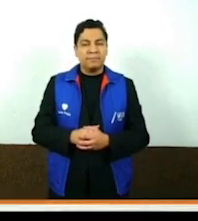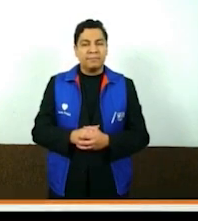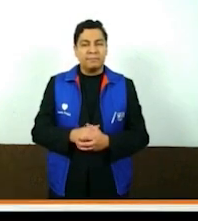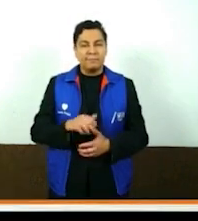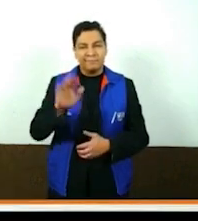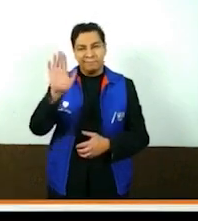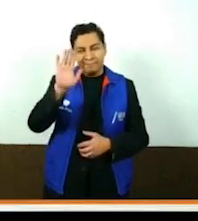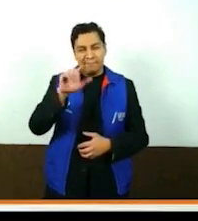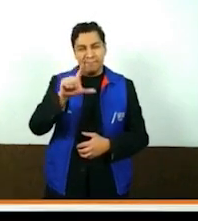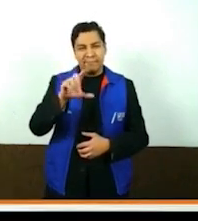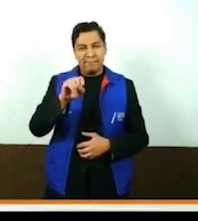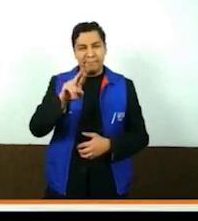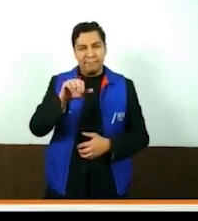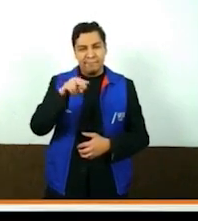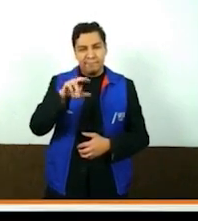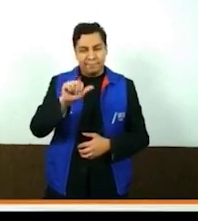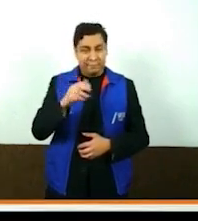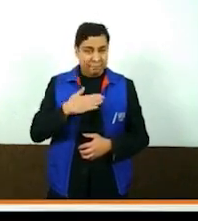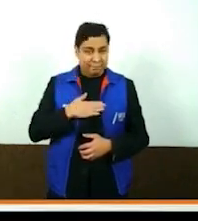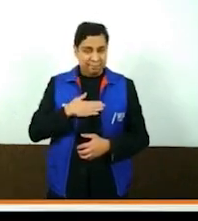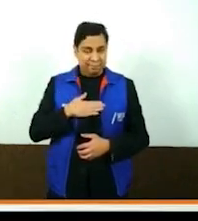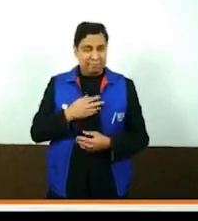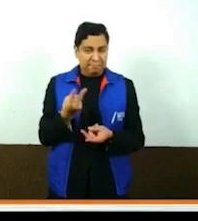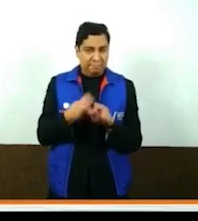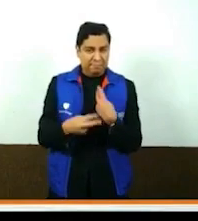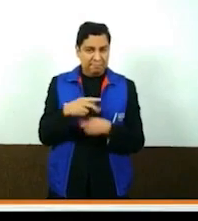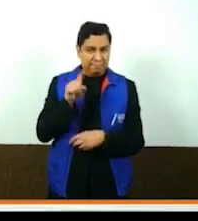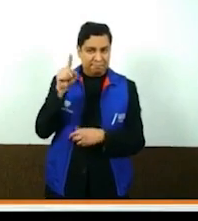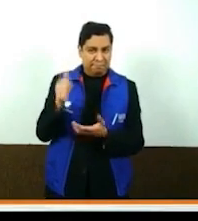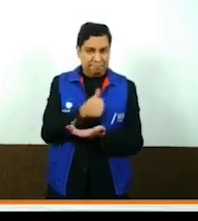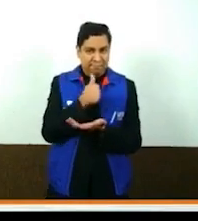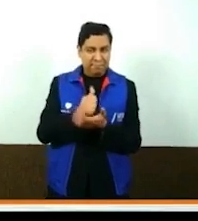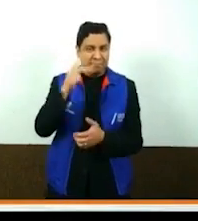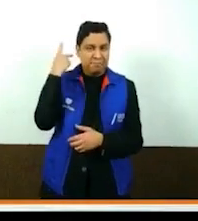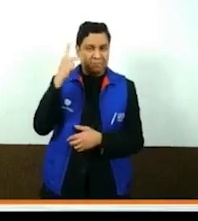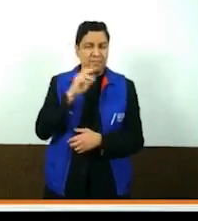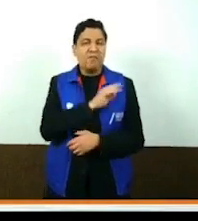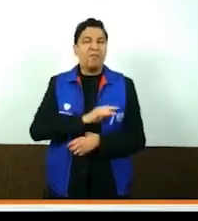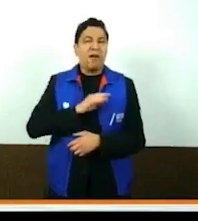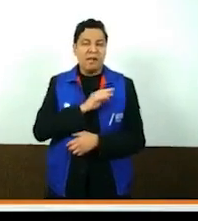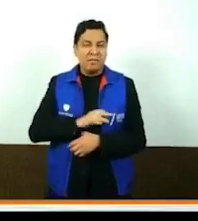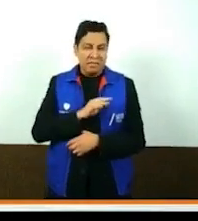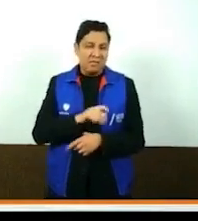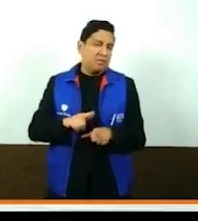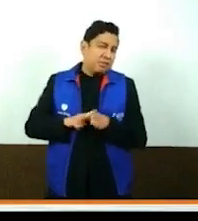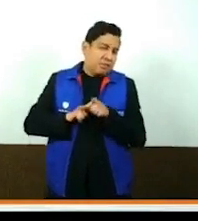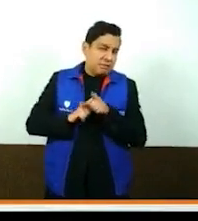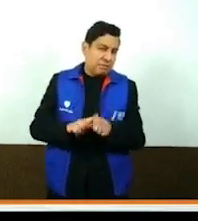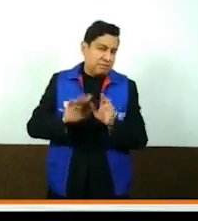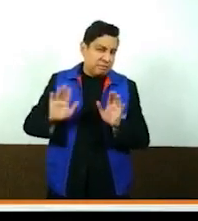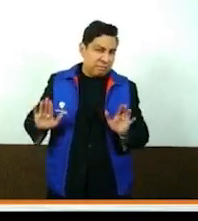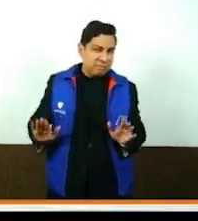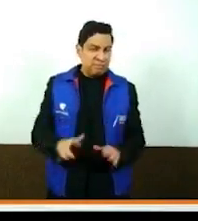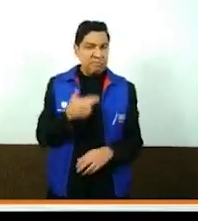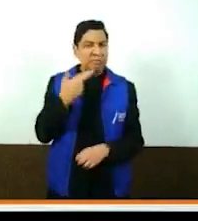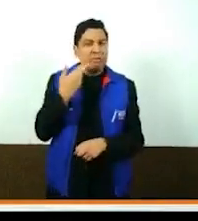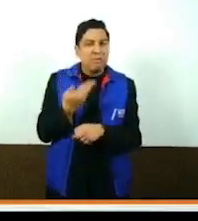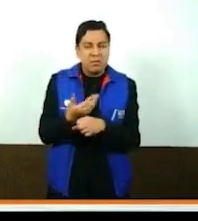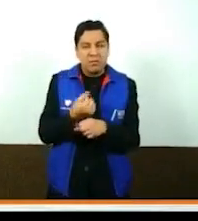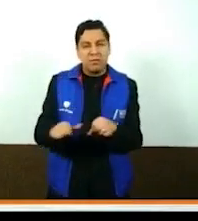Buenas noches, Lorena Liévano, de Puebla. Muchas felicidades a todos y sigamos impulsando la responsabilidad social en nuestras